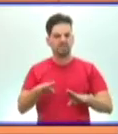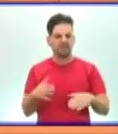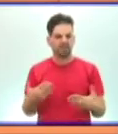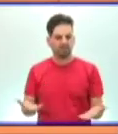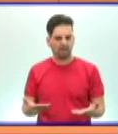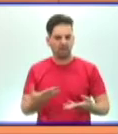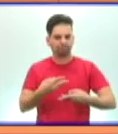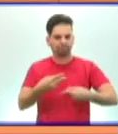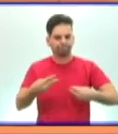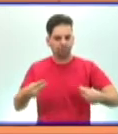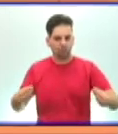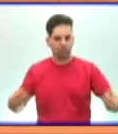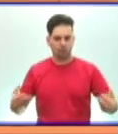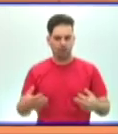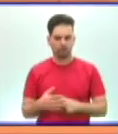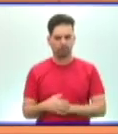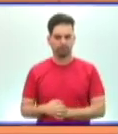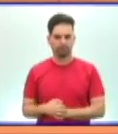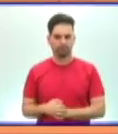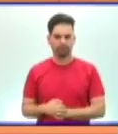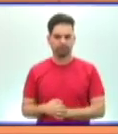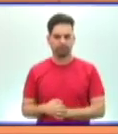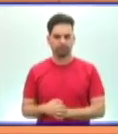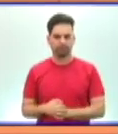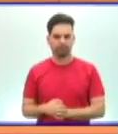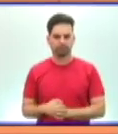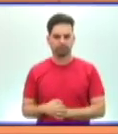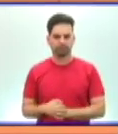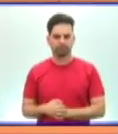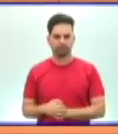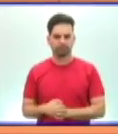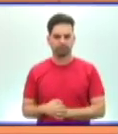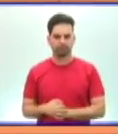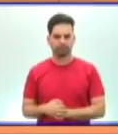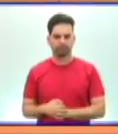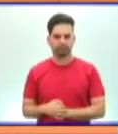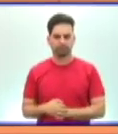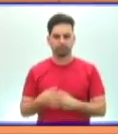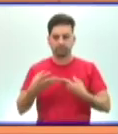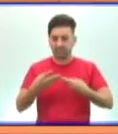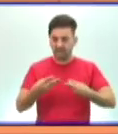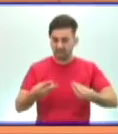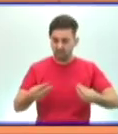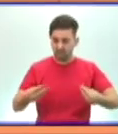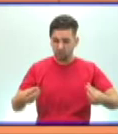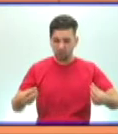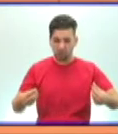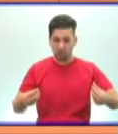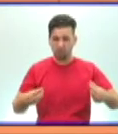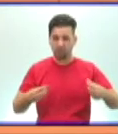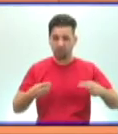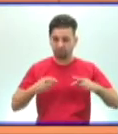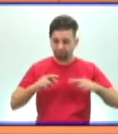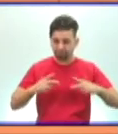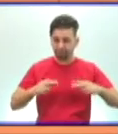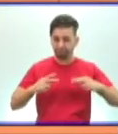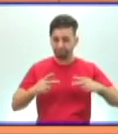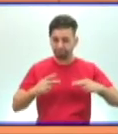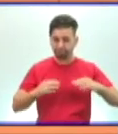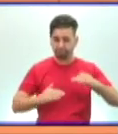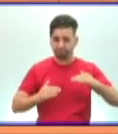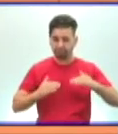además que el suelo es un recurso que se regenera a partir de muchos años, que necesita mucho